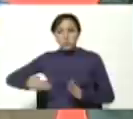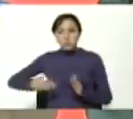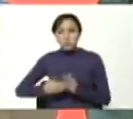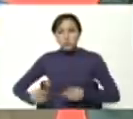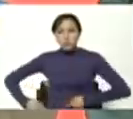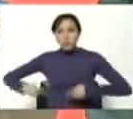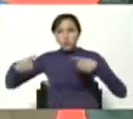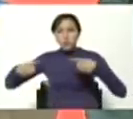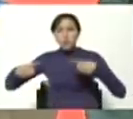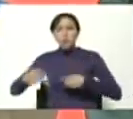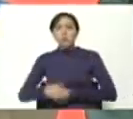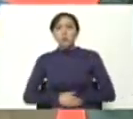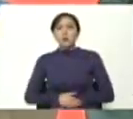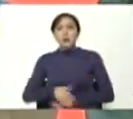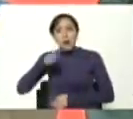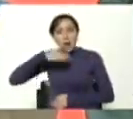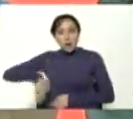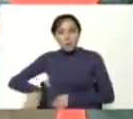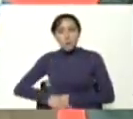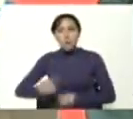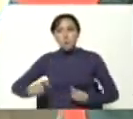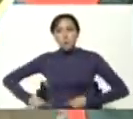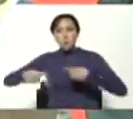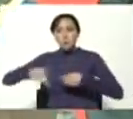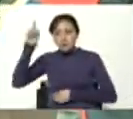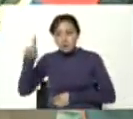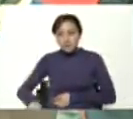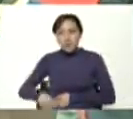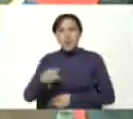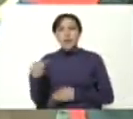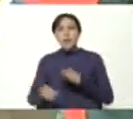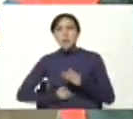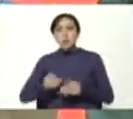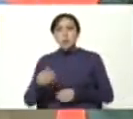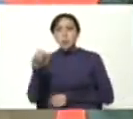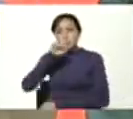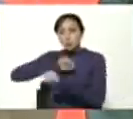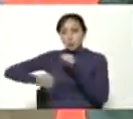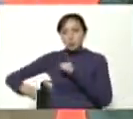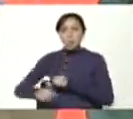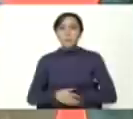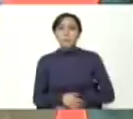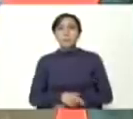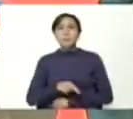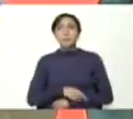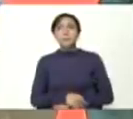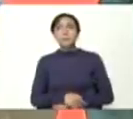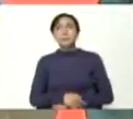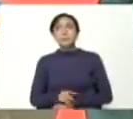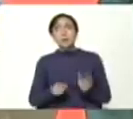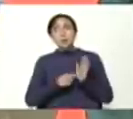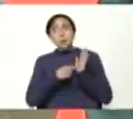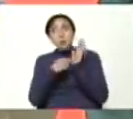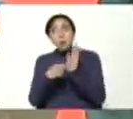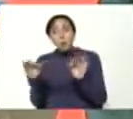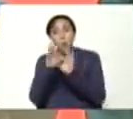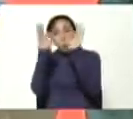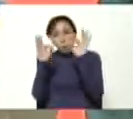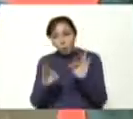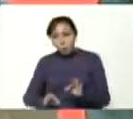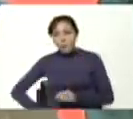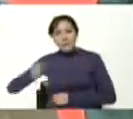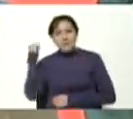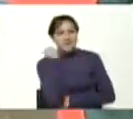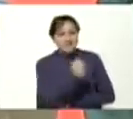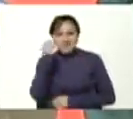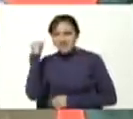al pueblo y a nuestra institución. Estas facciones utilizan métodos asesinos